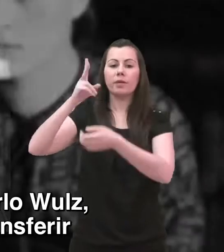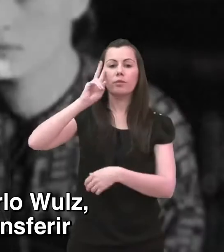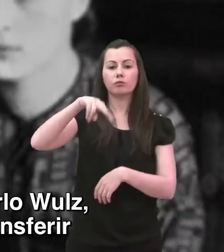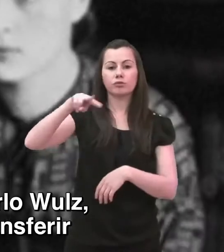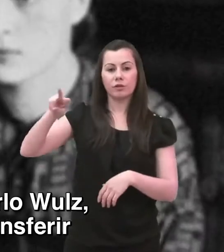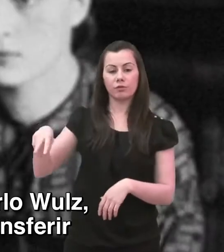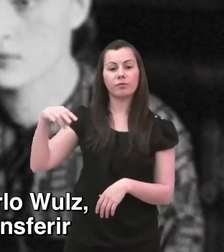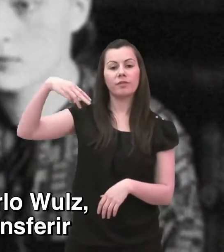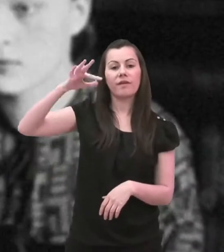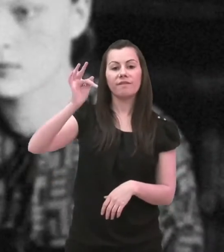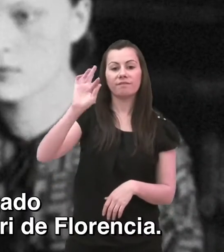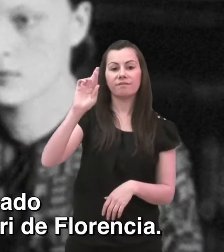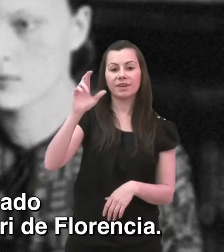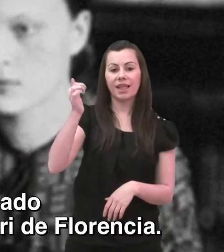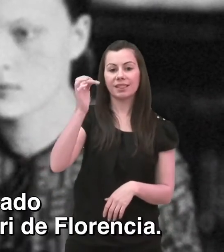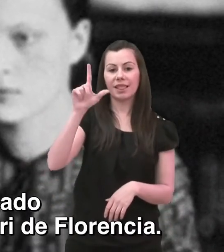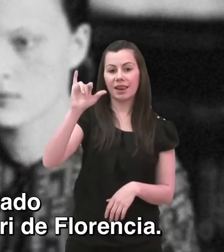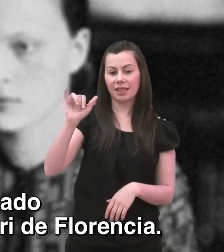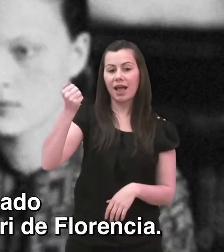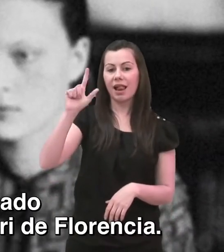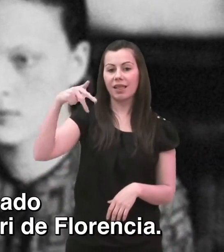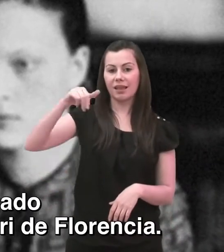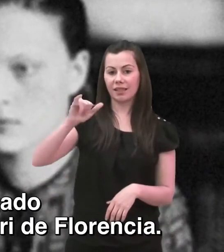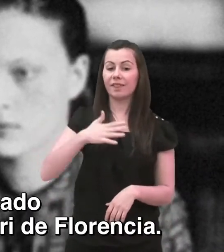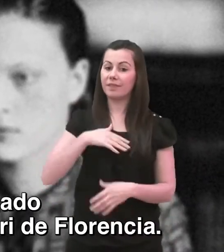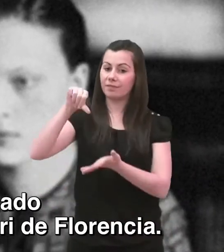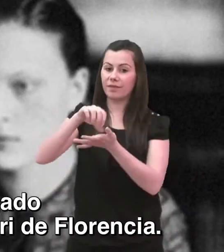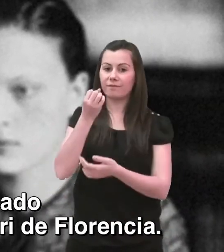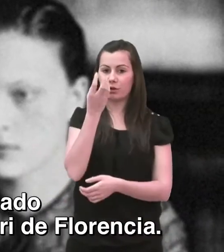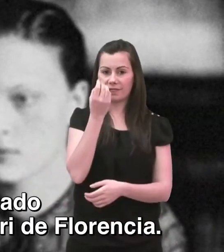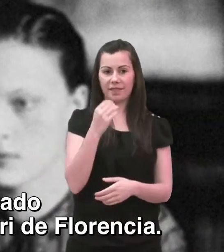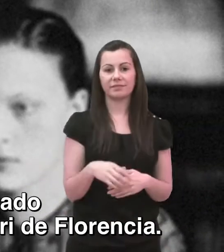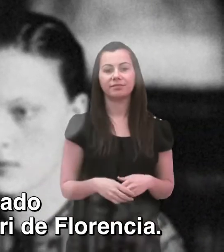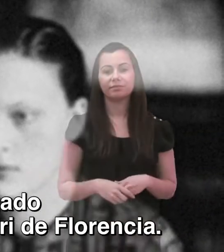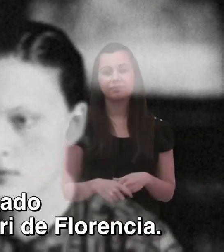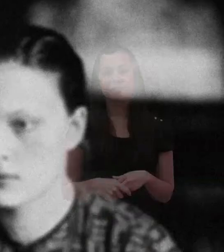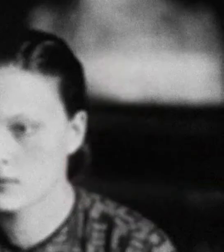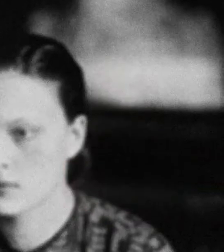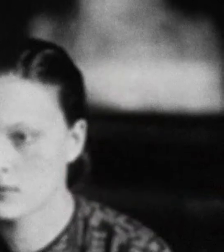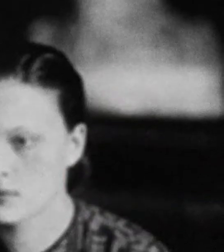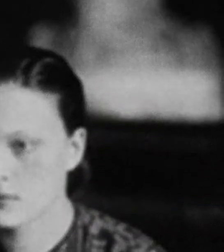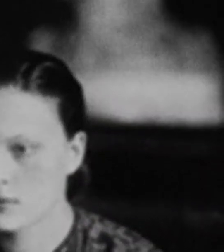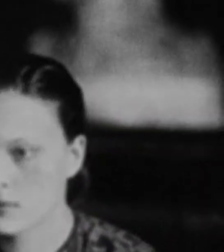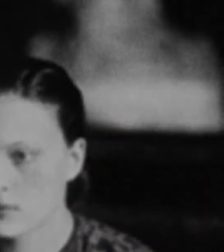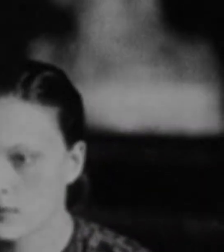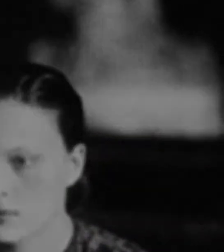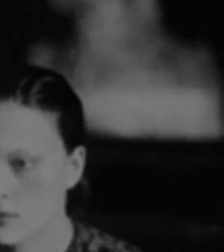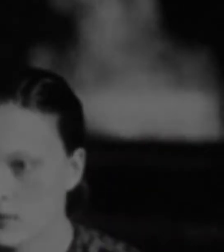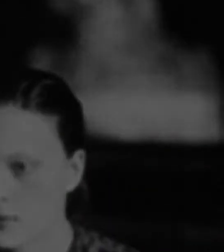Bulls, decidieron transferir todo su legado al Museo Fratelli Alinari de Florencia.